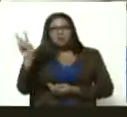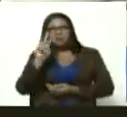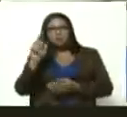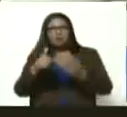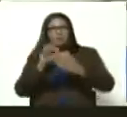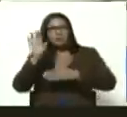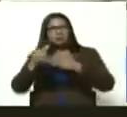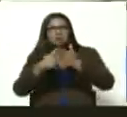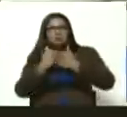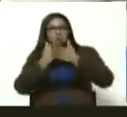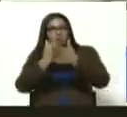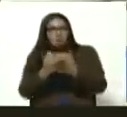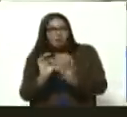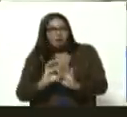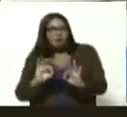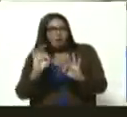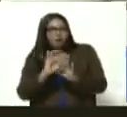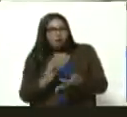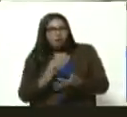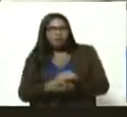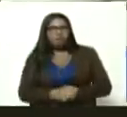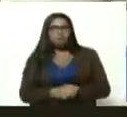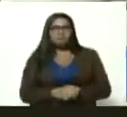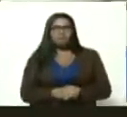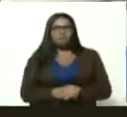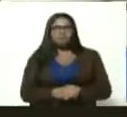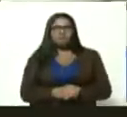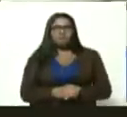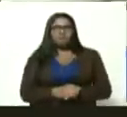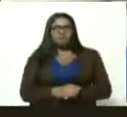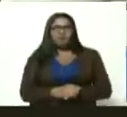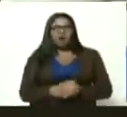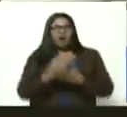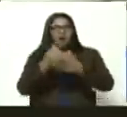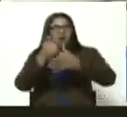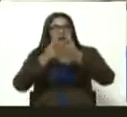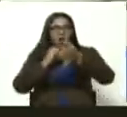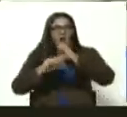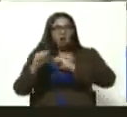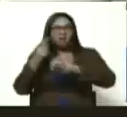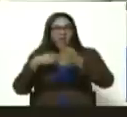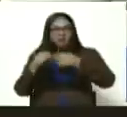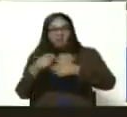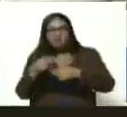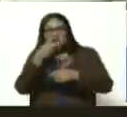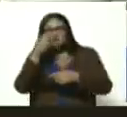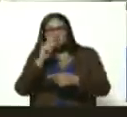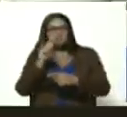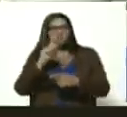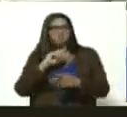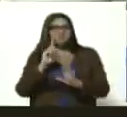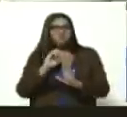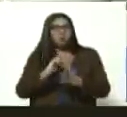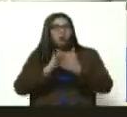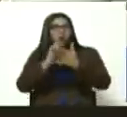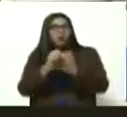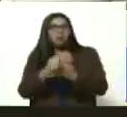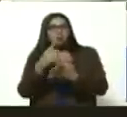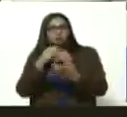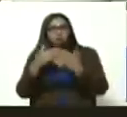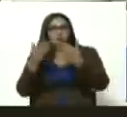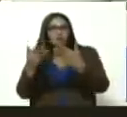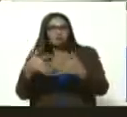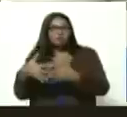los países que nos colabora con él con la lucha contra el tráfico de drogas no colaboramos no estamos a la orden de